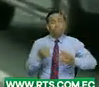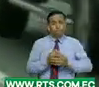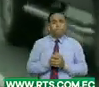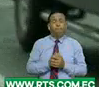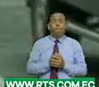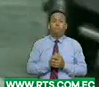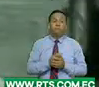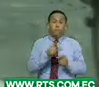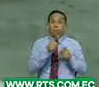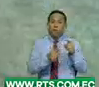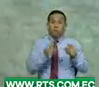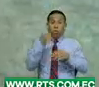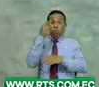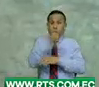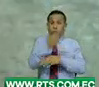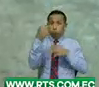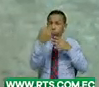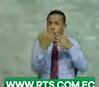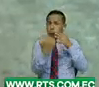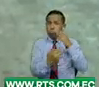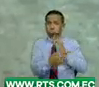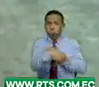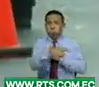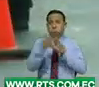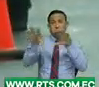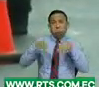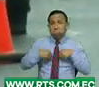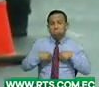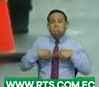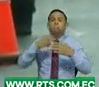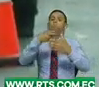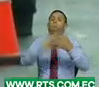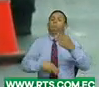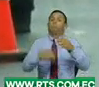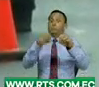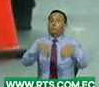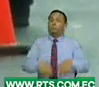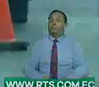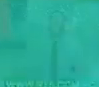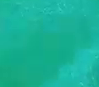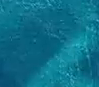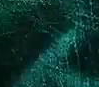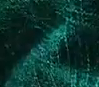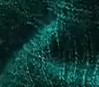estas disposiciones serán sujetos a sanciones informó marilyn jaramillo